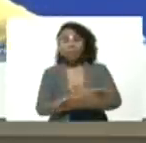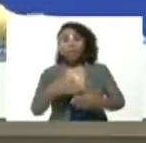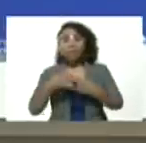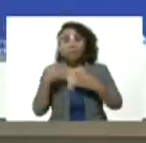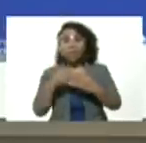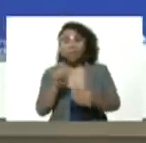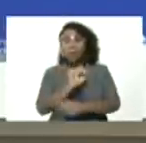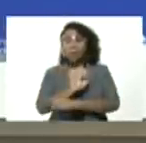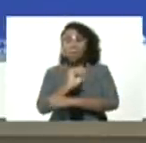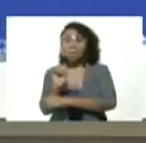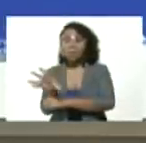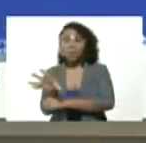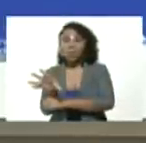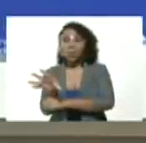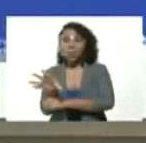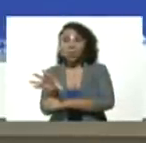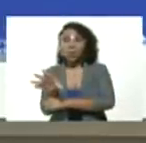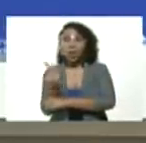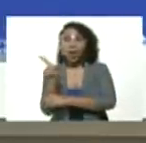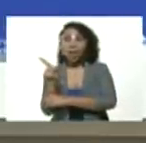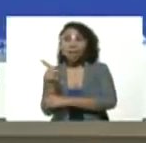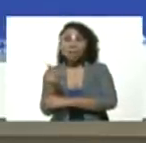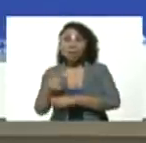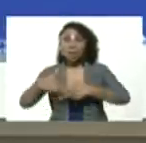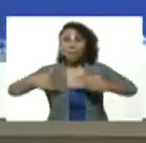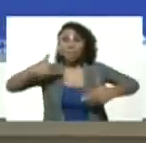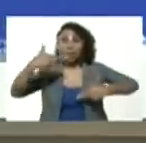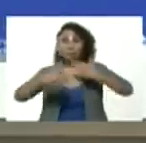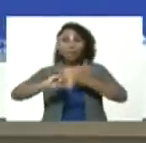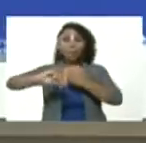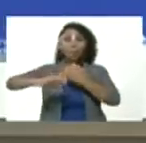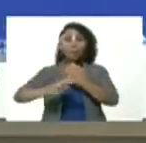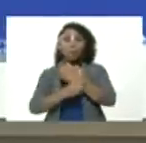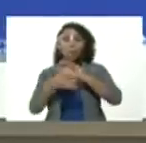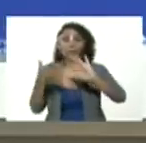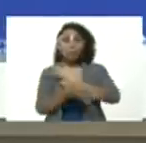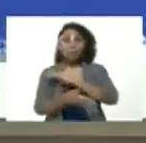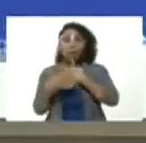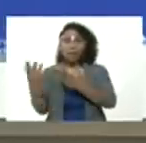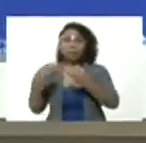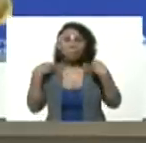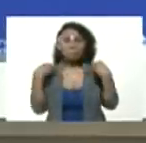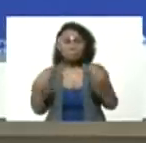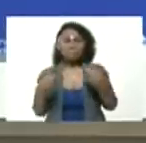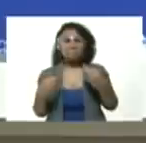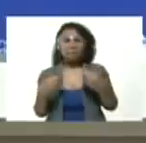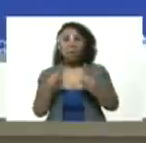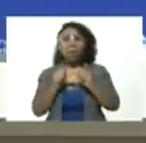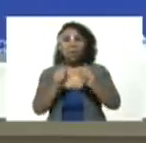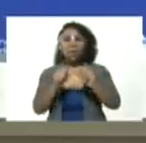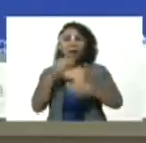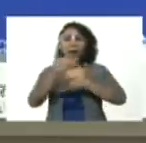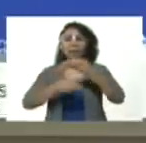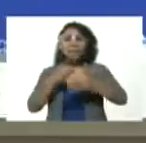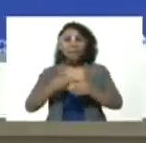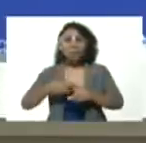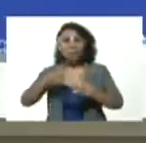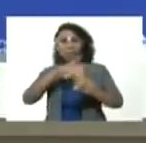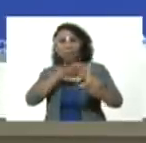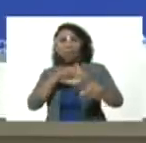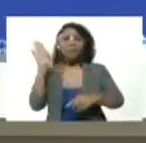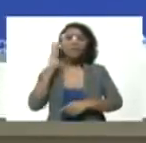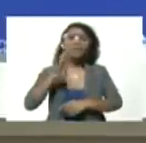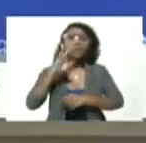fueron transferidos a este criminal Guaidó para que siga cometiendo sus fechorías, sus